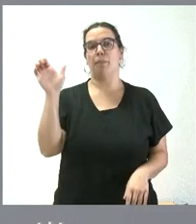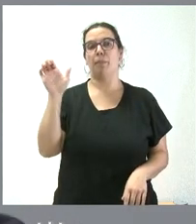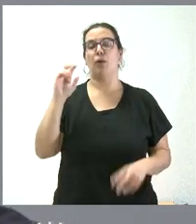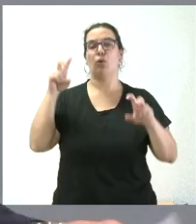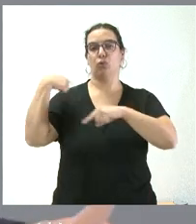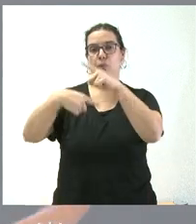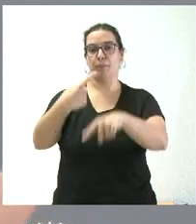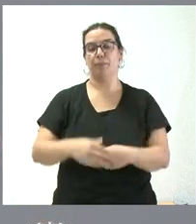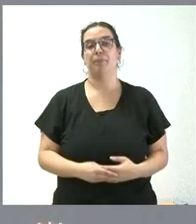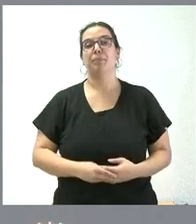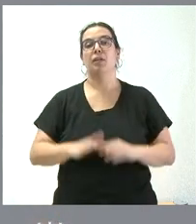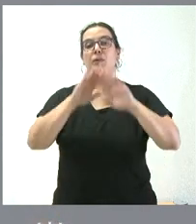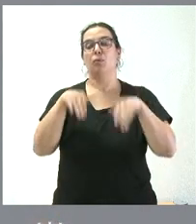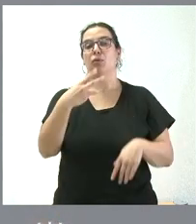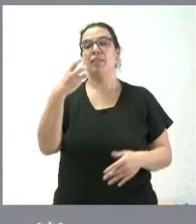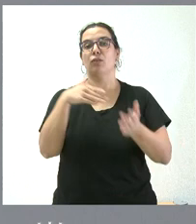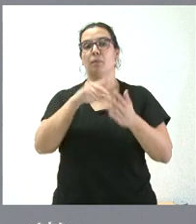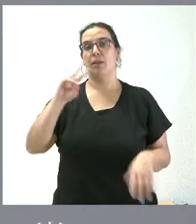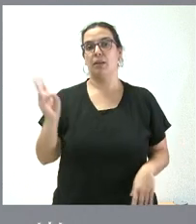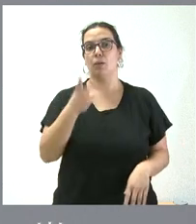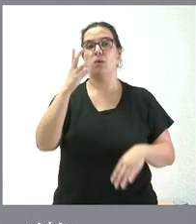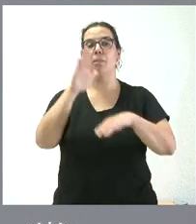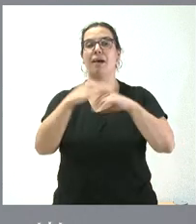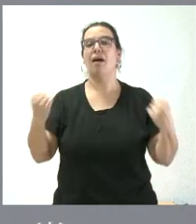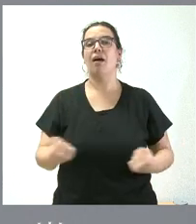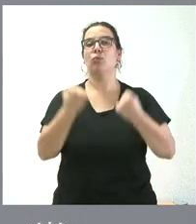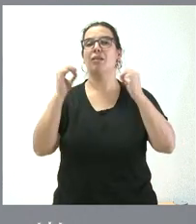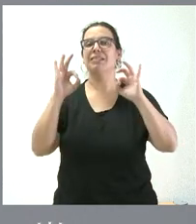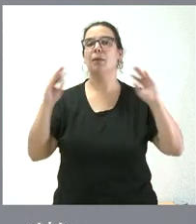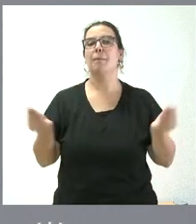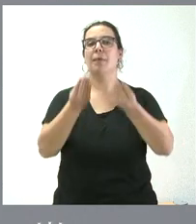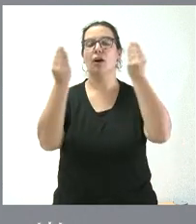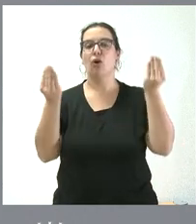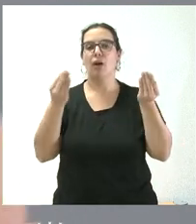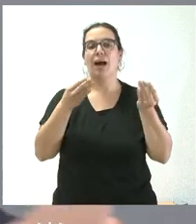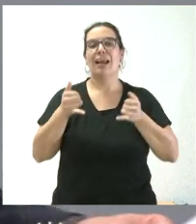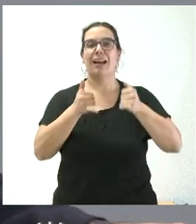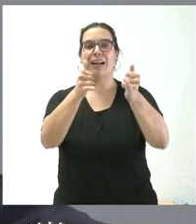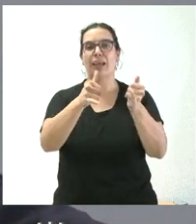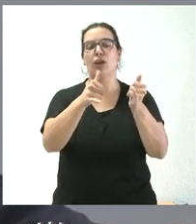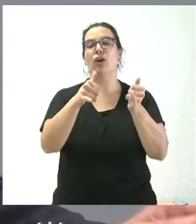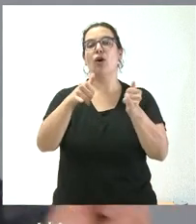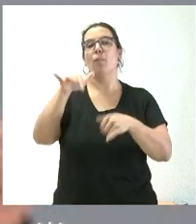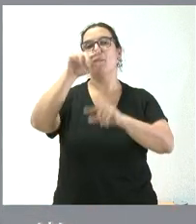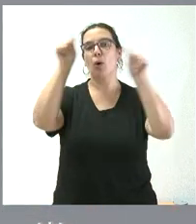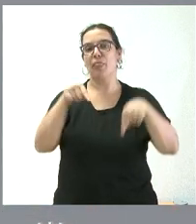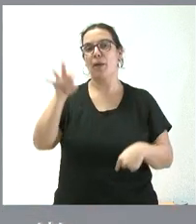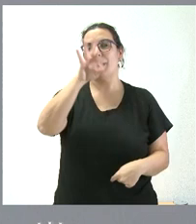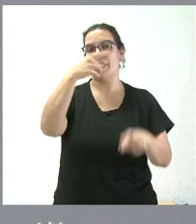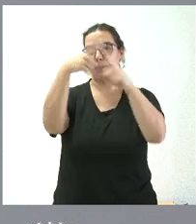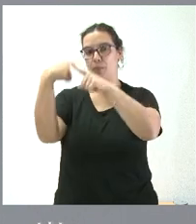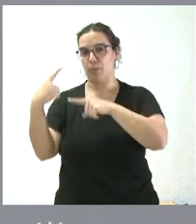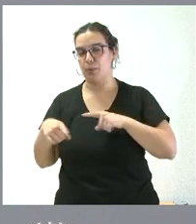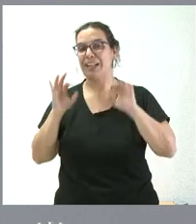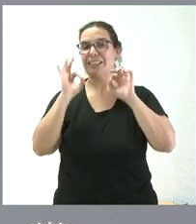generation y finalmente 300,000 para actuaciones de mejora en las Riberas de varios ríos de la provincia de Palencia en concreto